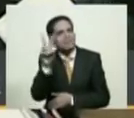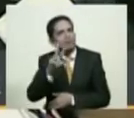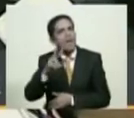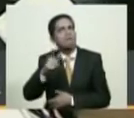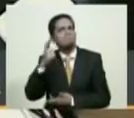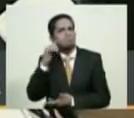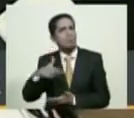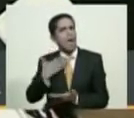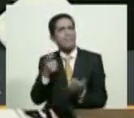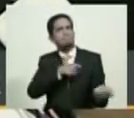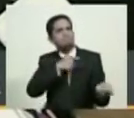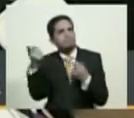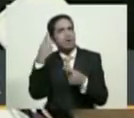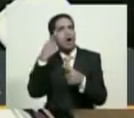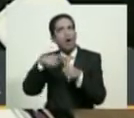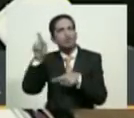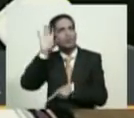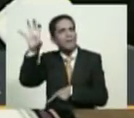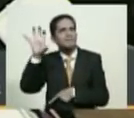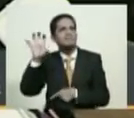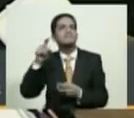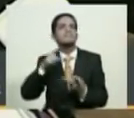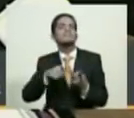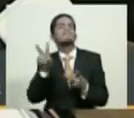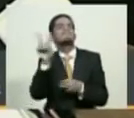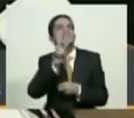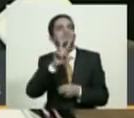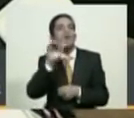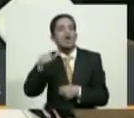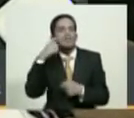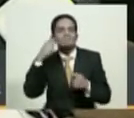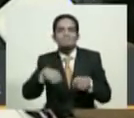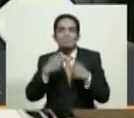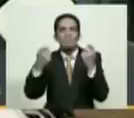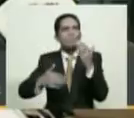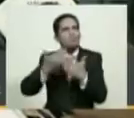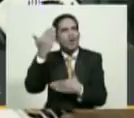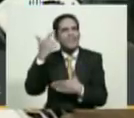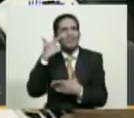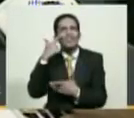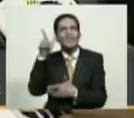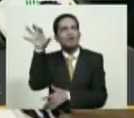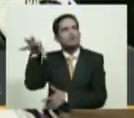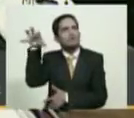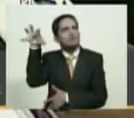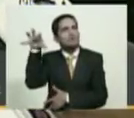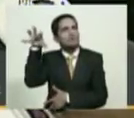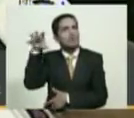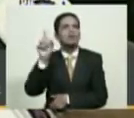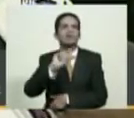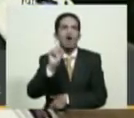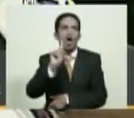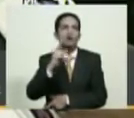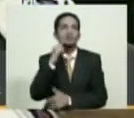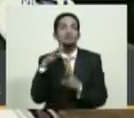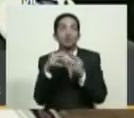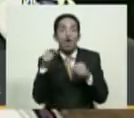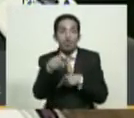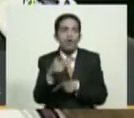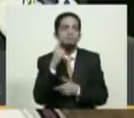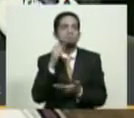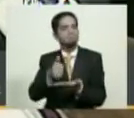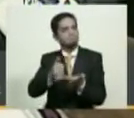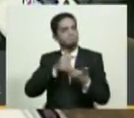exportar, a quererte una Venezuela que hoy se atreve a romper el modelo rentista, y esto hay que decirlo. Todo esto que ha ocurrido nos ha llevado